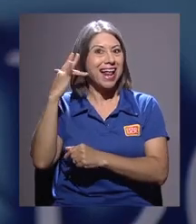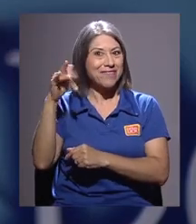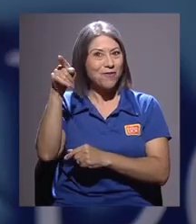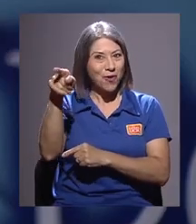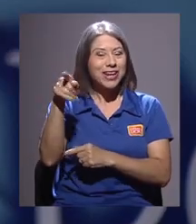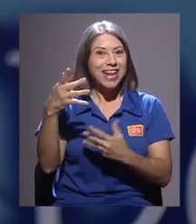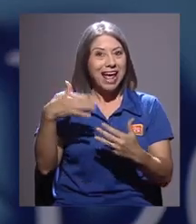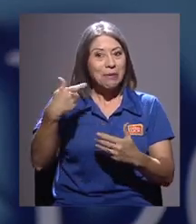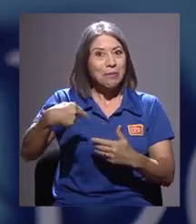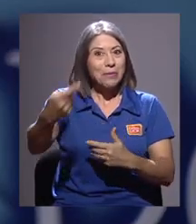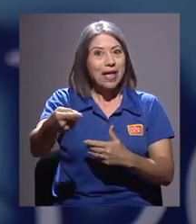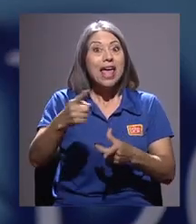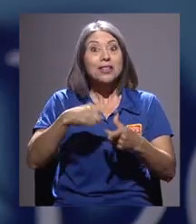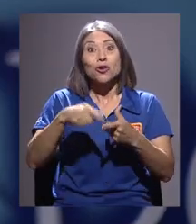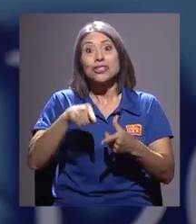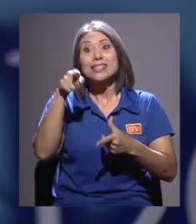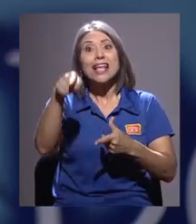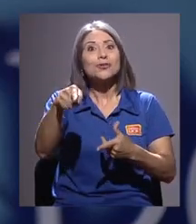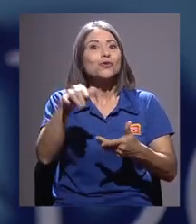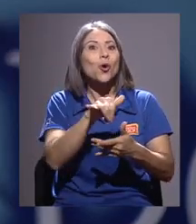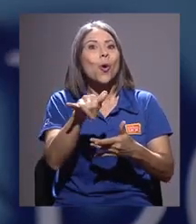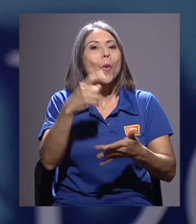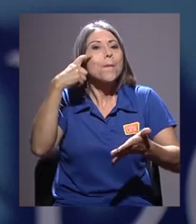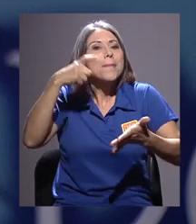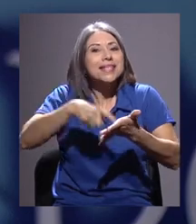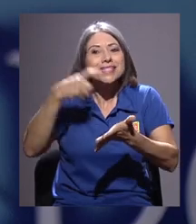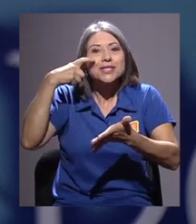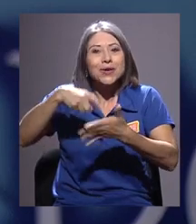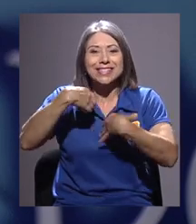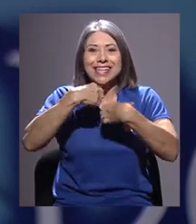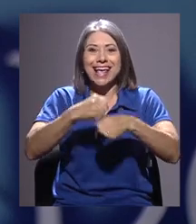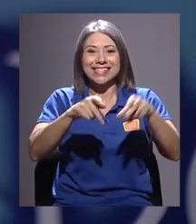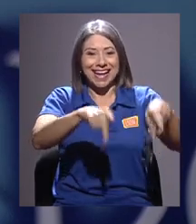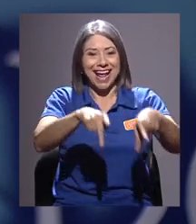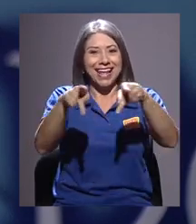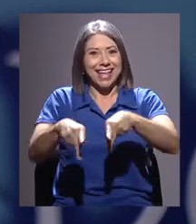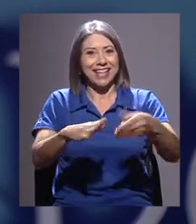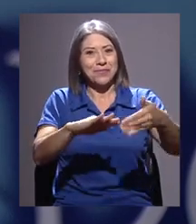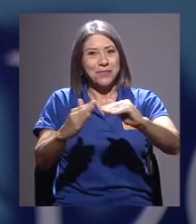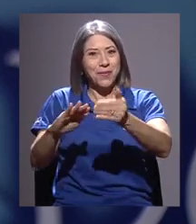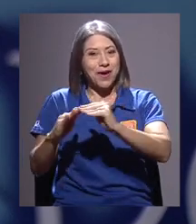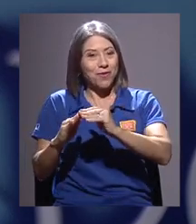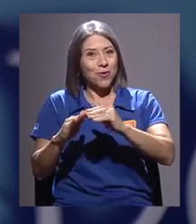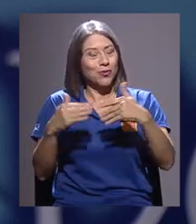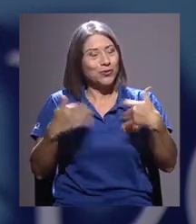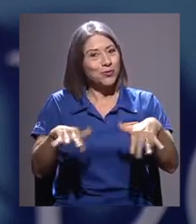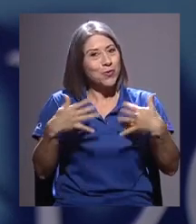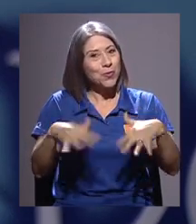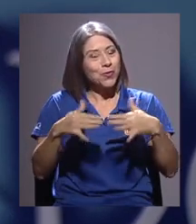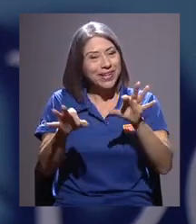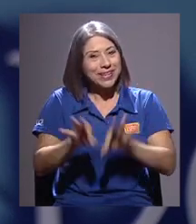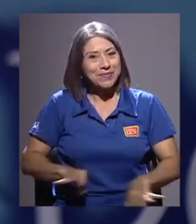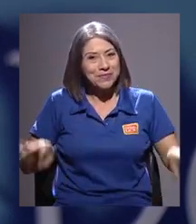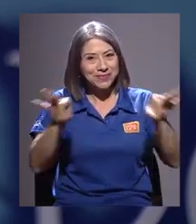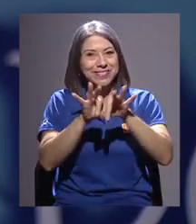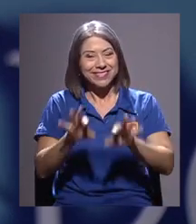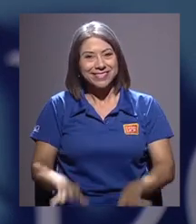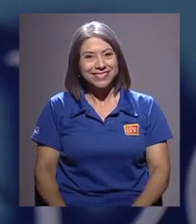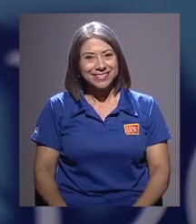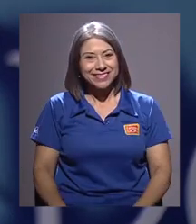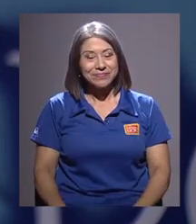esos son menciones que hacen la gente el pueblo propiamente son demasiado importantes